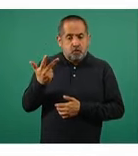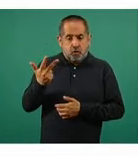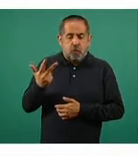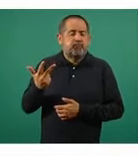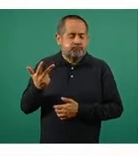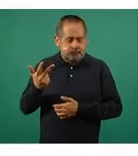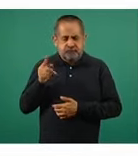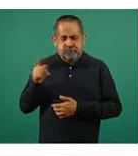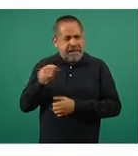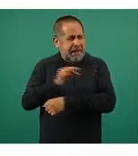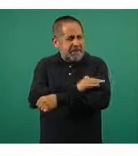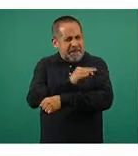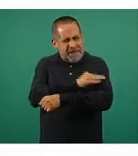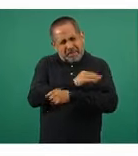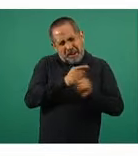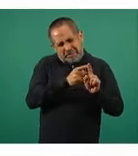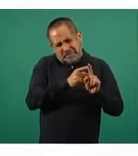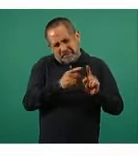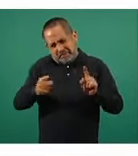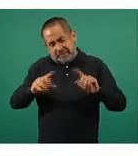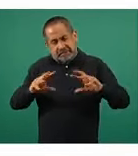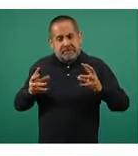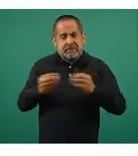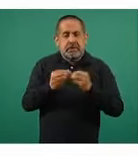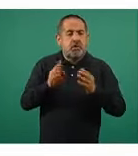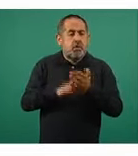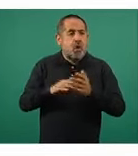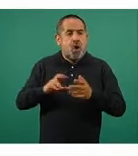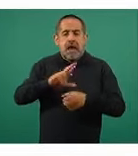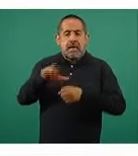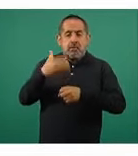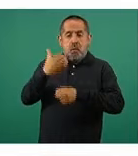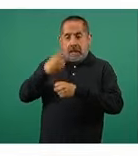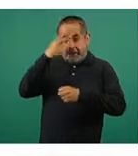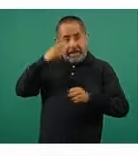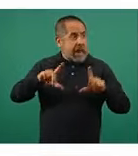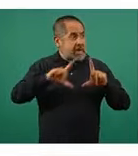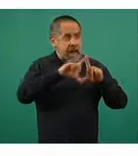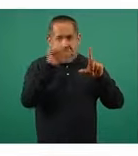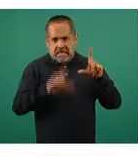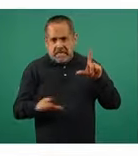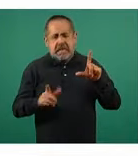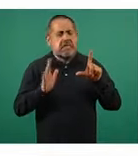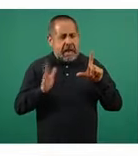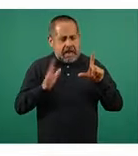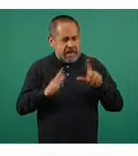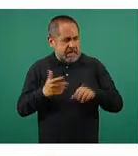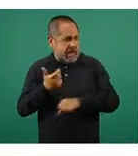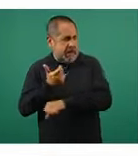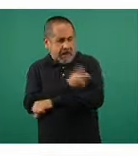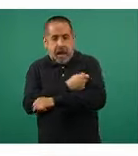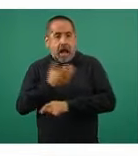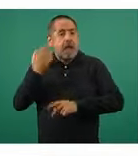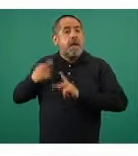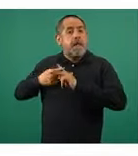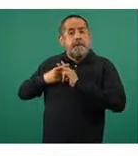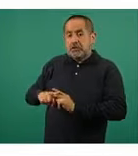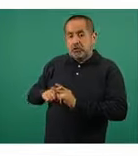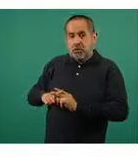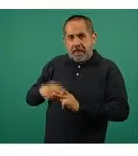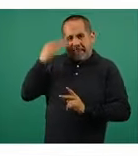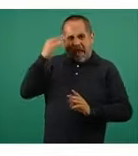1.689.158 son las dosis ya que hasta el momento en toda la República Mexicana se han podido aplicar desde que inició la etapa